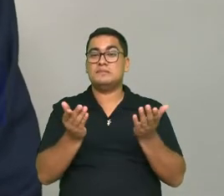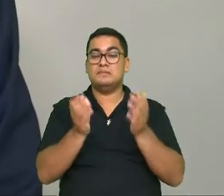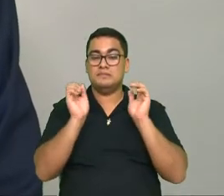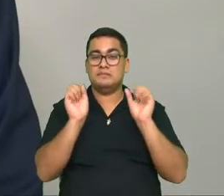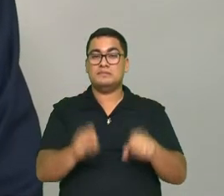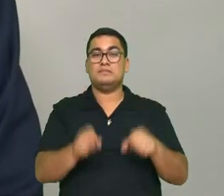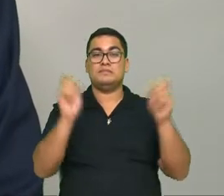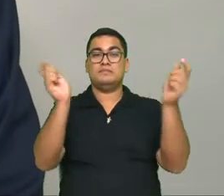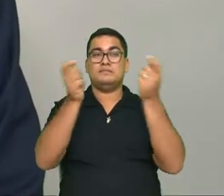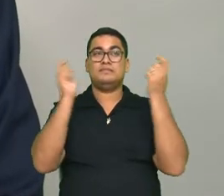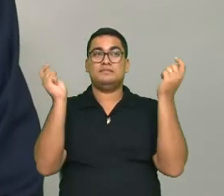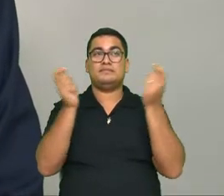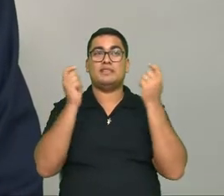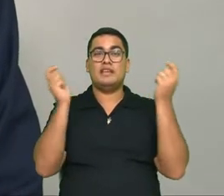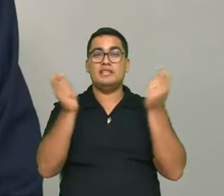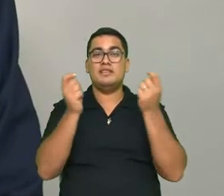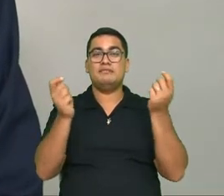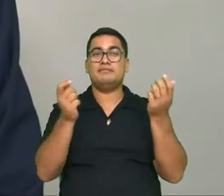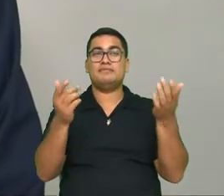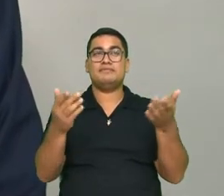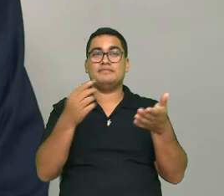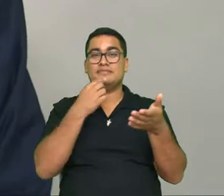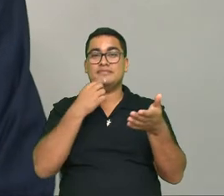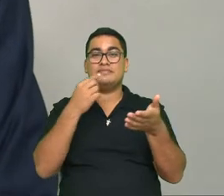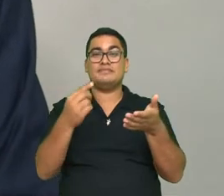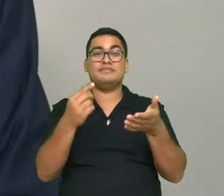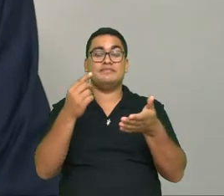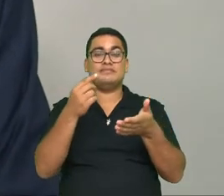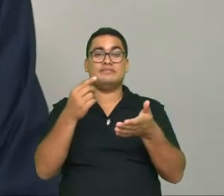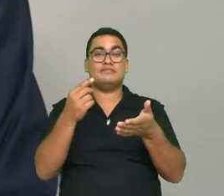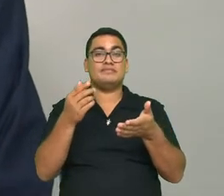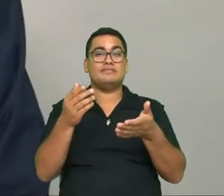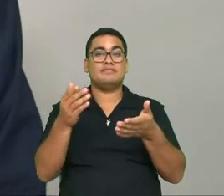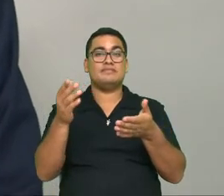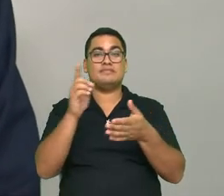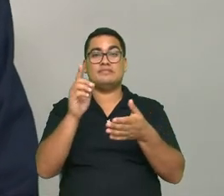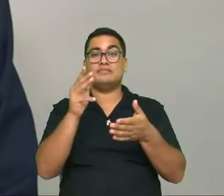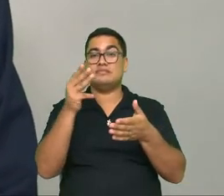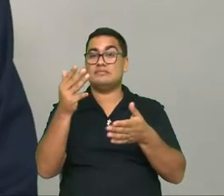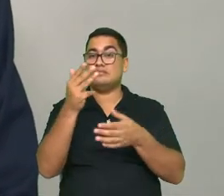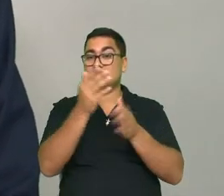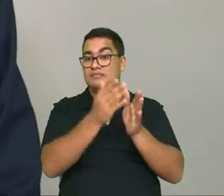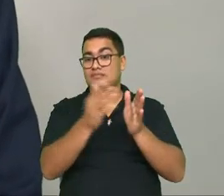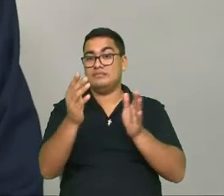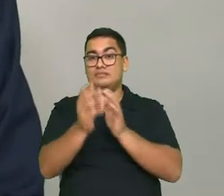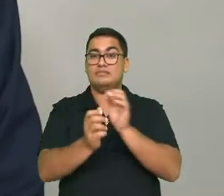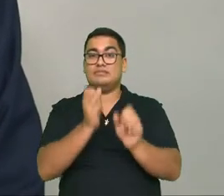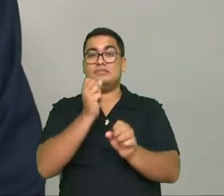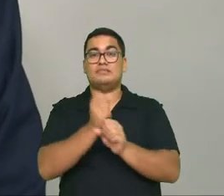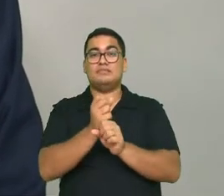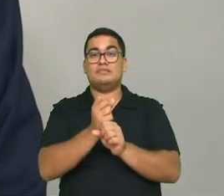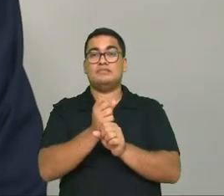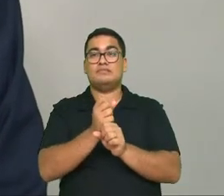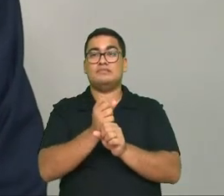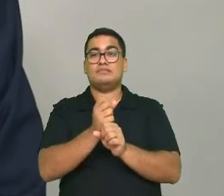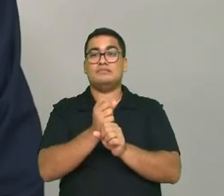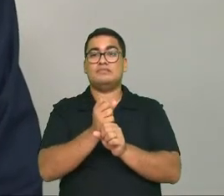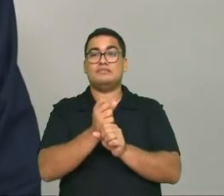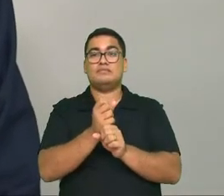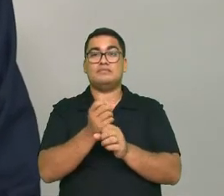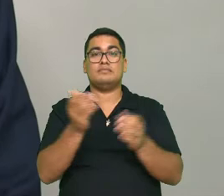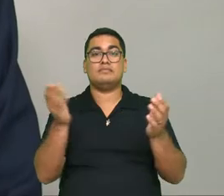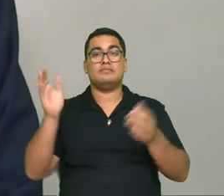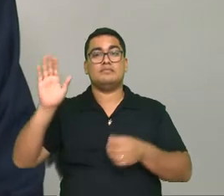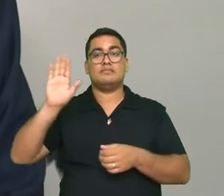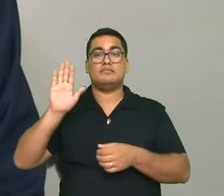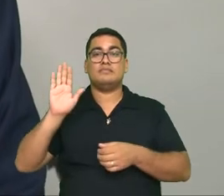celebrar después el referéndum de autodeterminación. Durante estos 19 años incumplió la